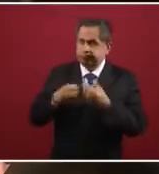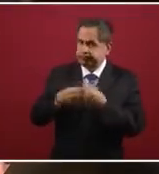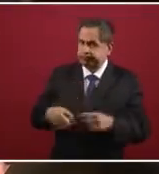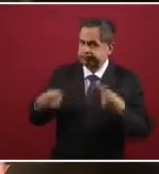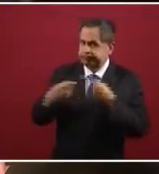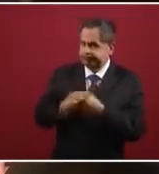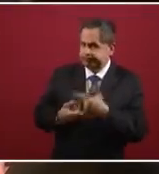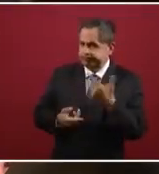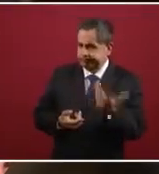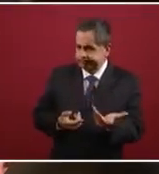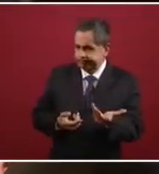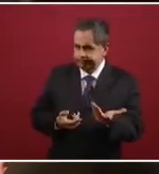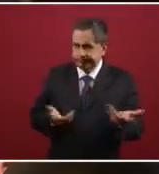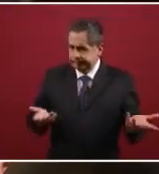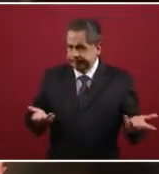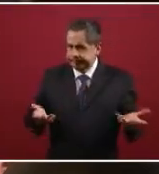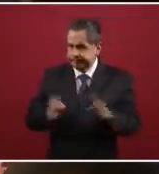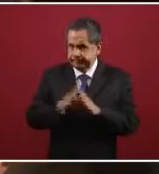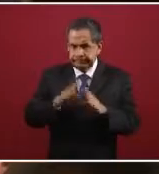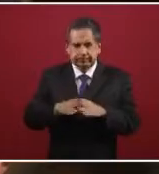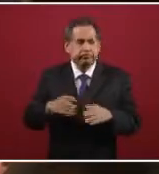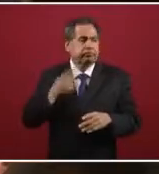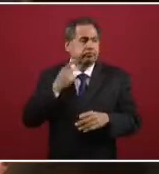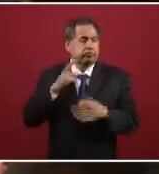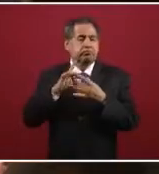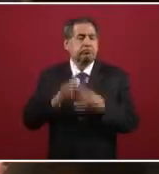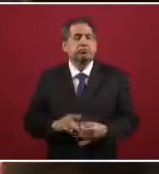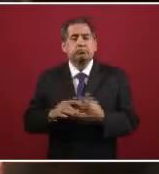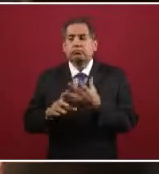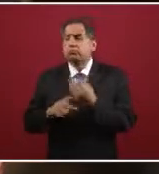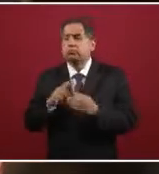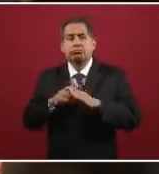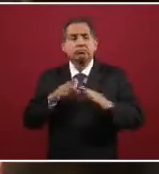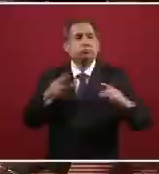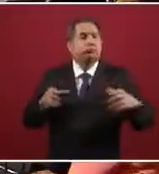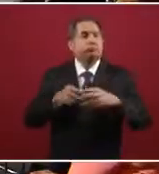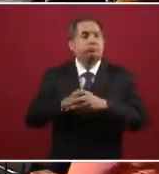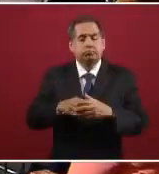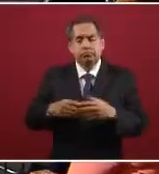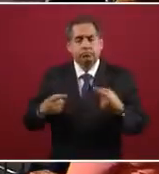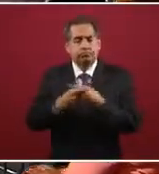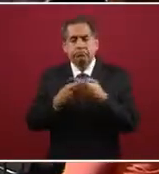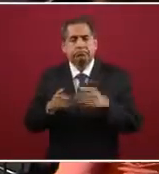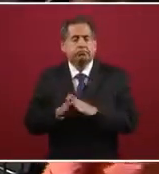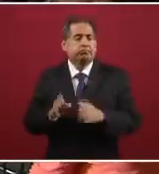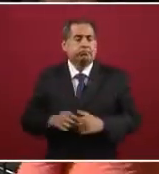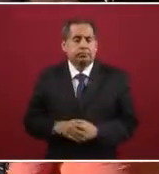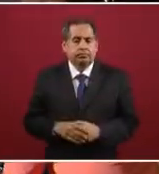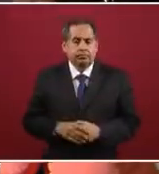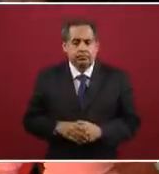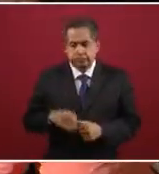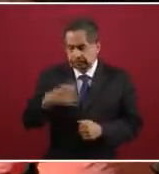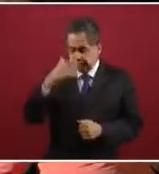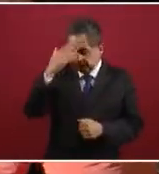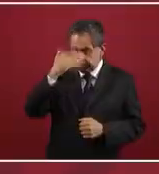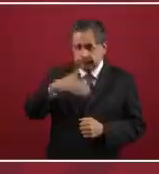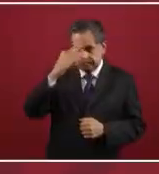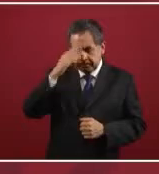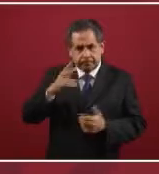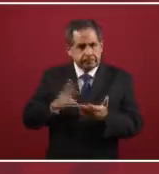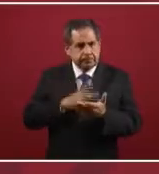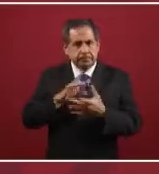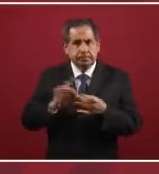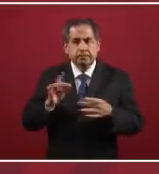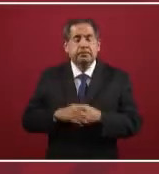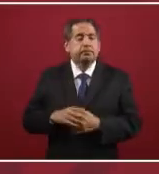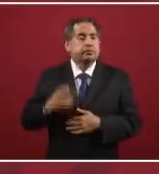¿Cómo afecta la política migratoria esta medida entre México y Estados Unidos? Bueno, como usted sabe y lo hemos dicho en todas las tribunas, México